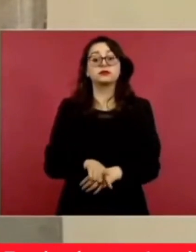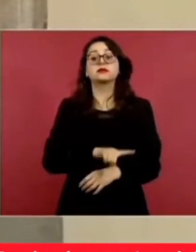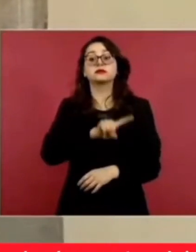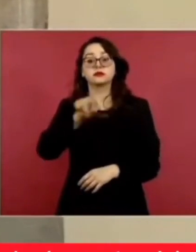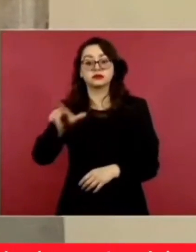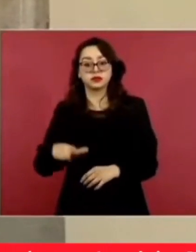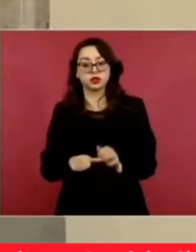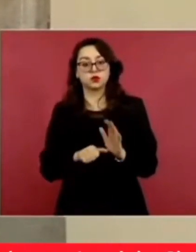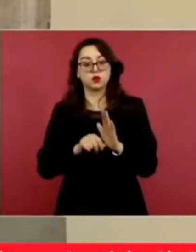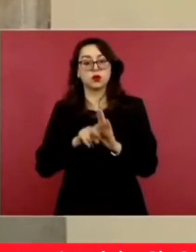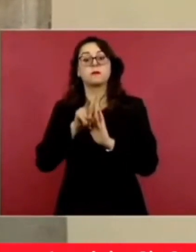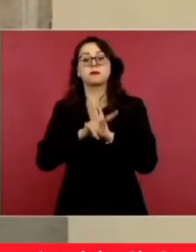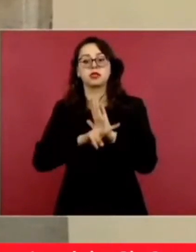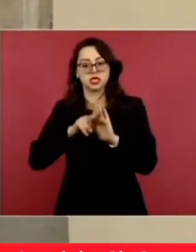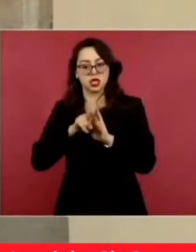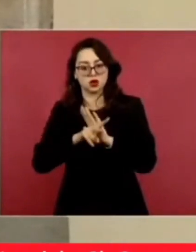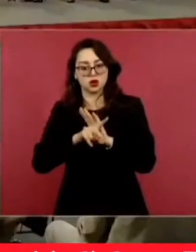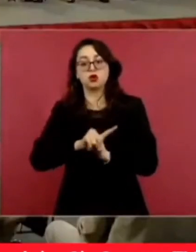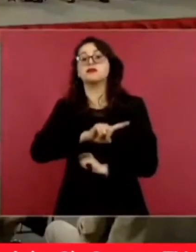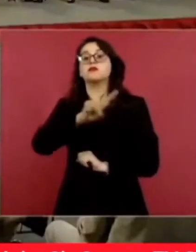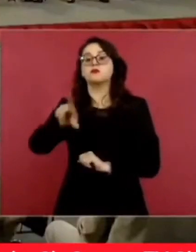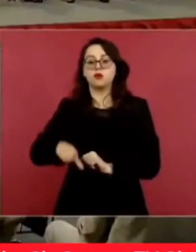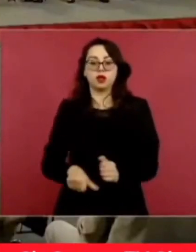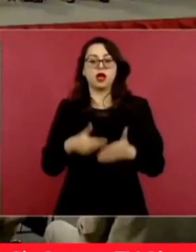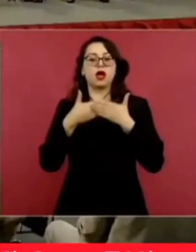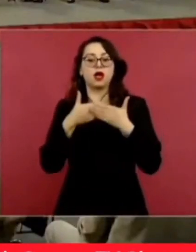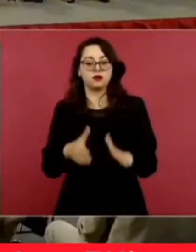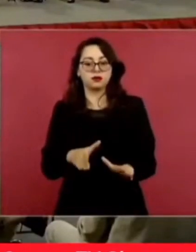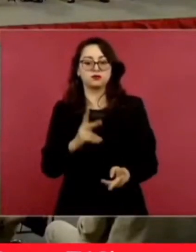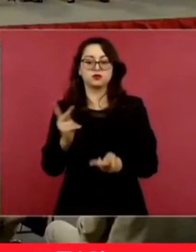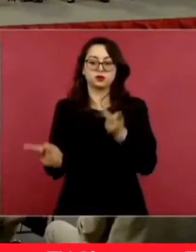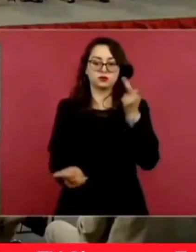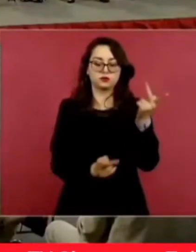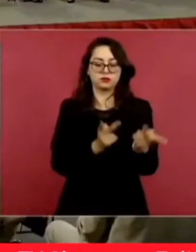un video y entonces abrimos a preguntas. Gracias, por favor,